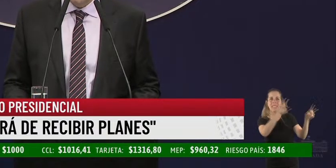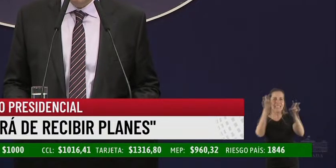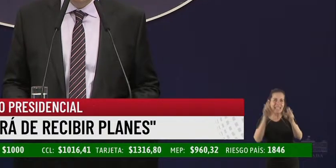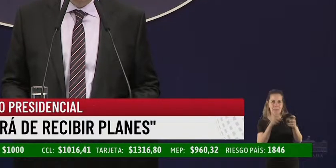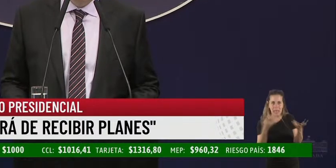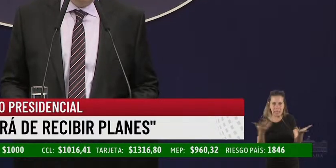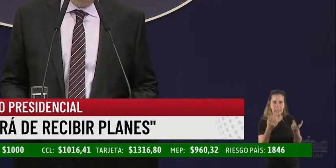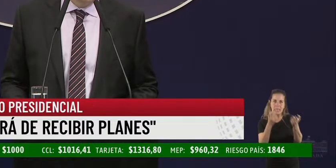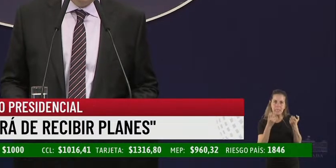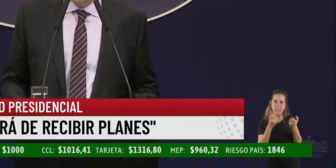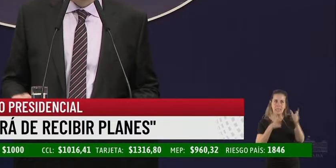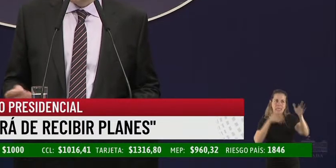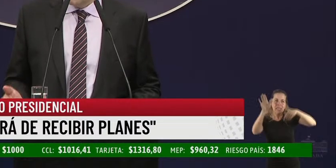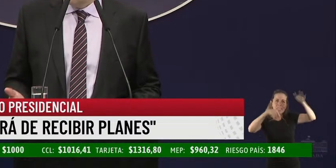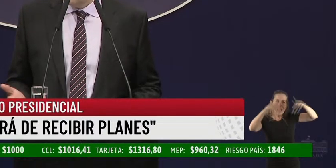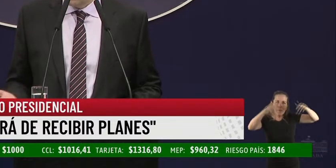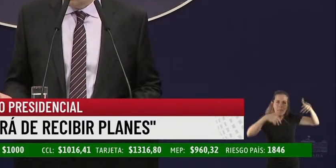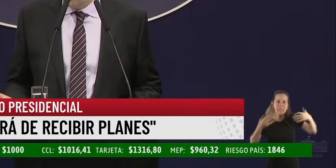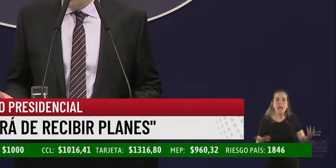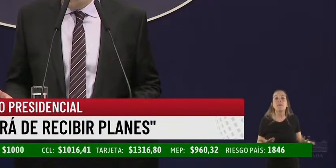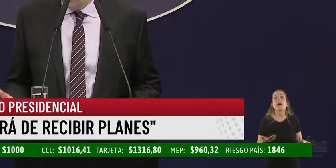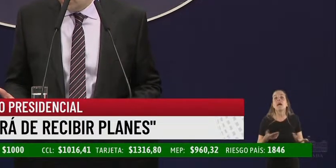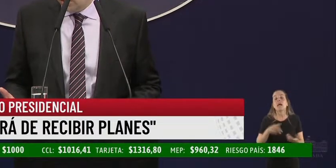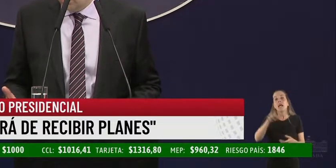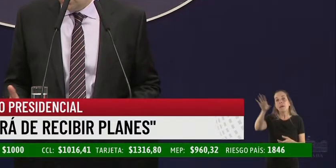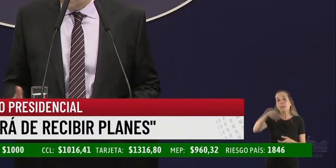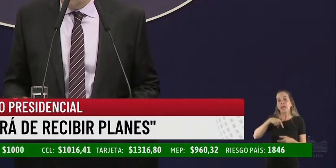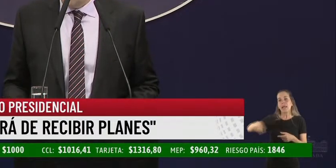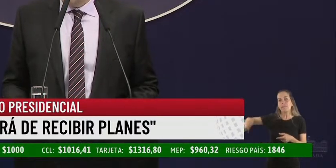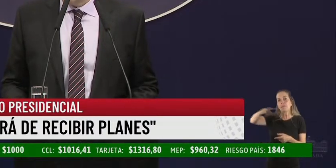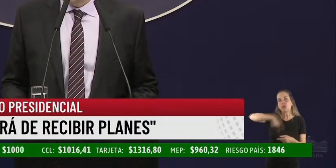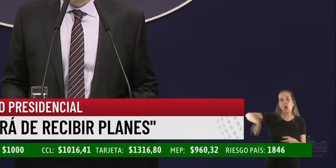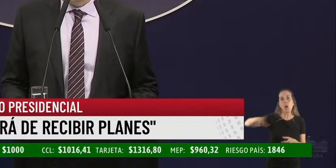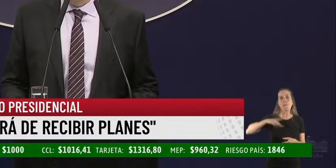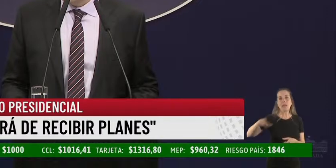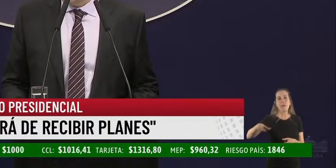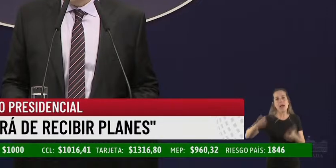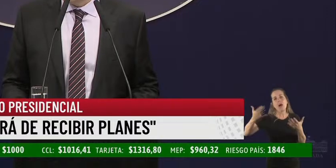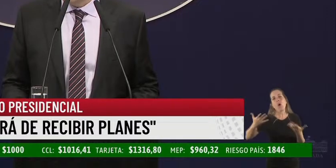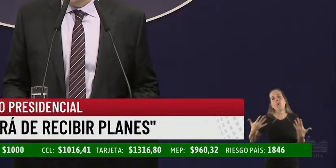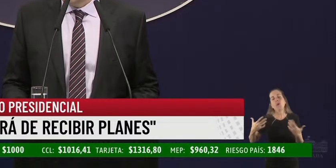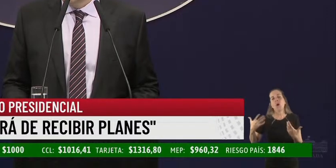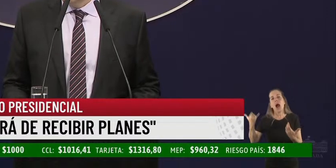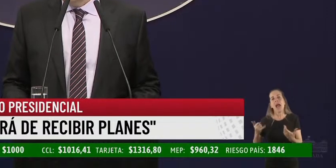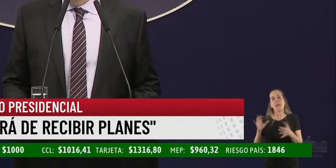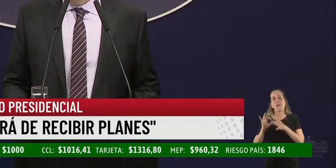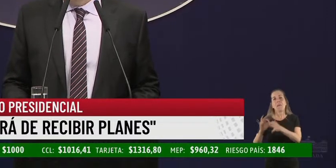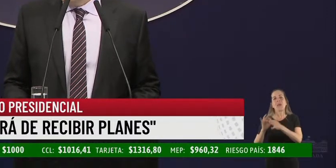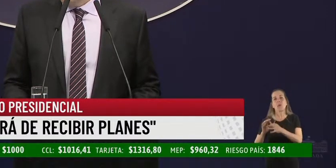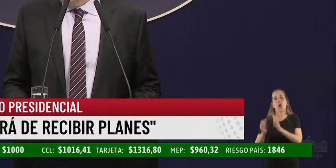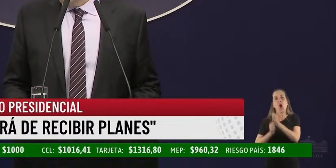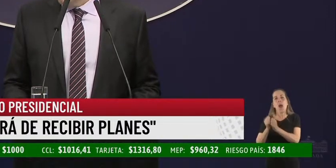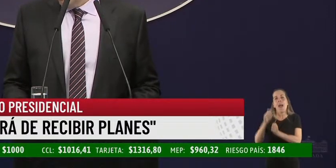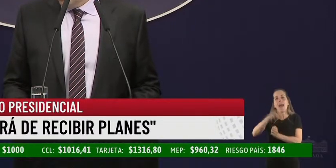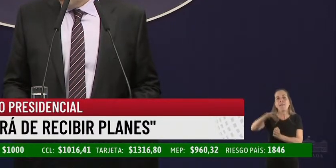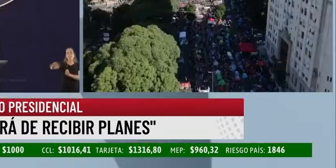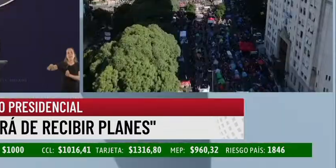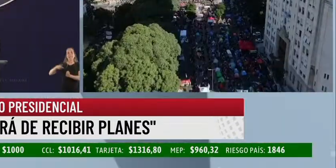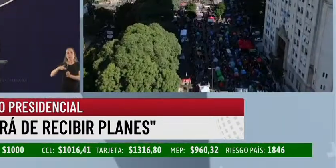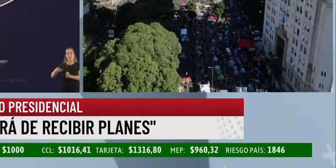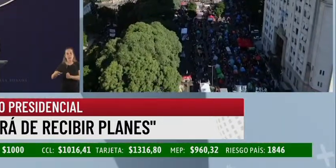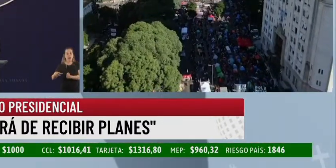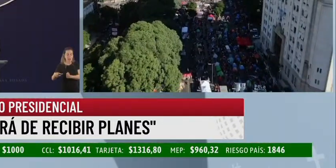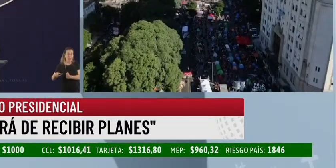los Llama por supuesto que viniendo del sector privado tienen vinculación con empresas y con determinadas cuestiones